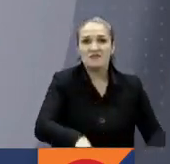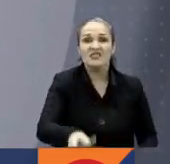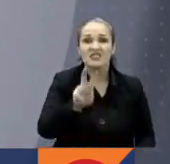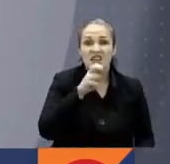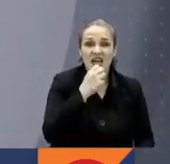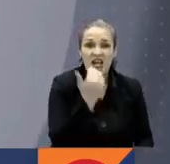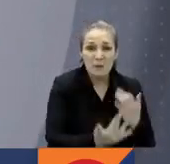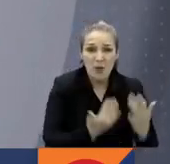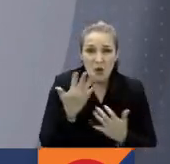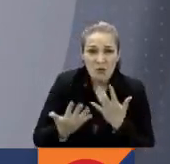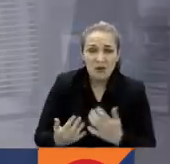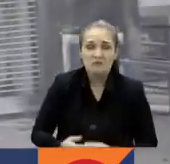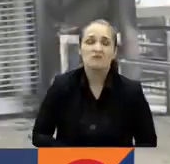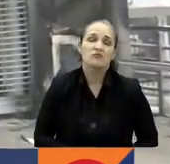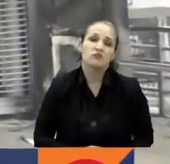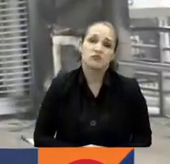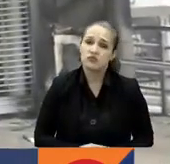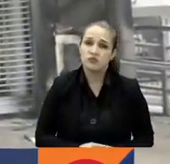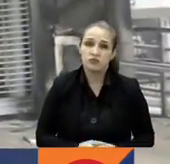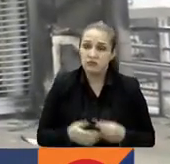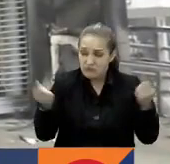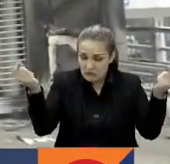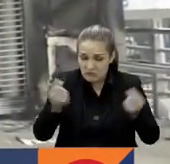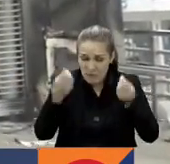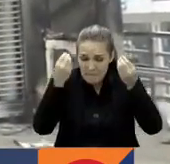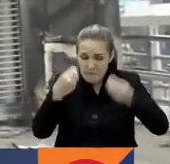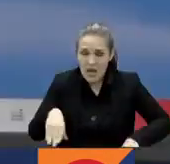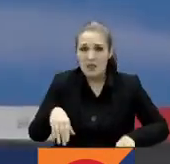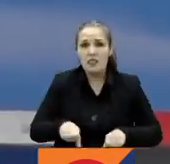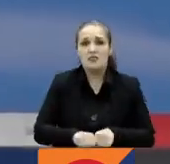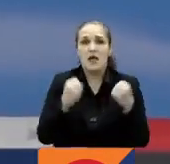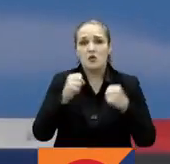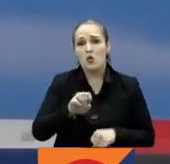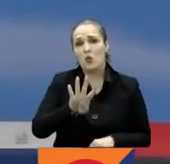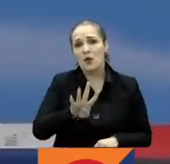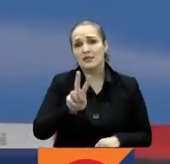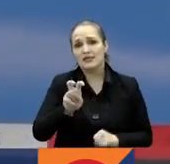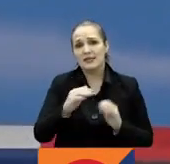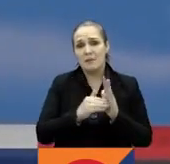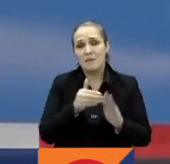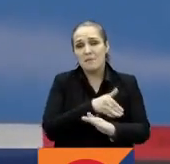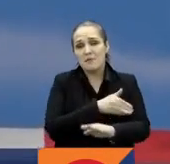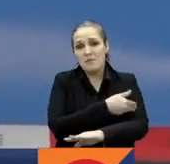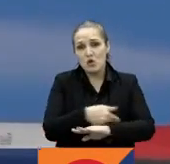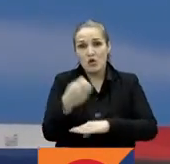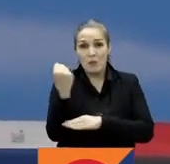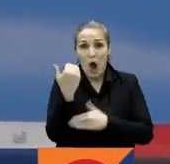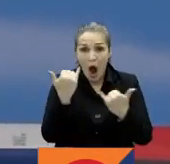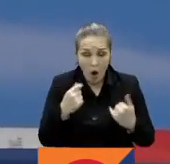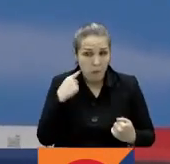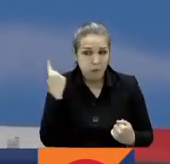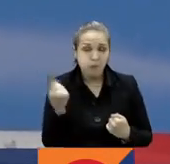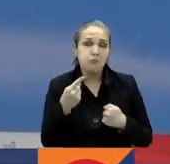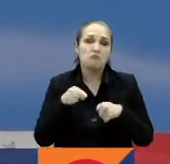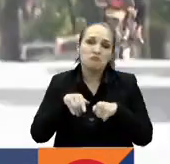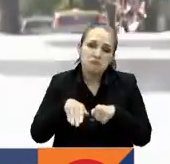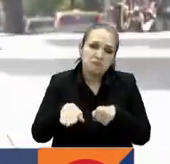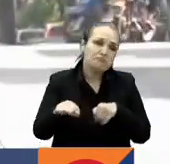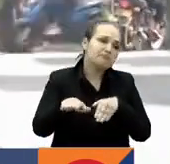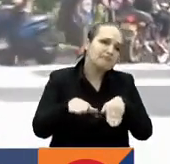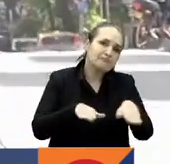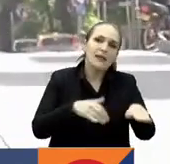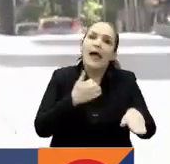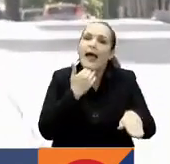daños al sistema fueron valorados en más de 45 mil millones de pesos. Actualmente la operación ha venido prestándose de manera